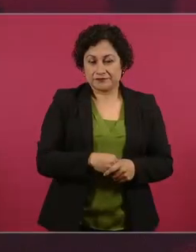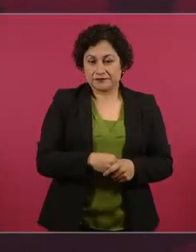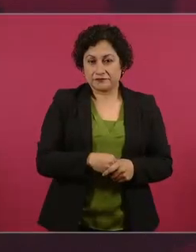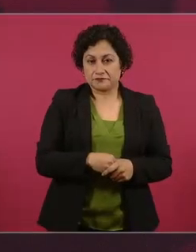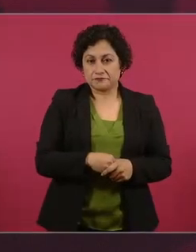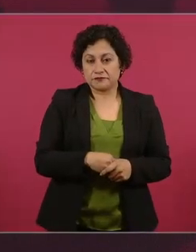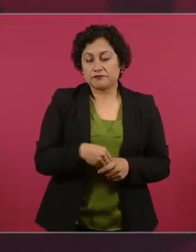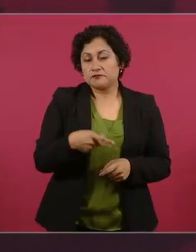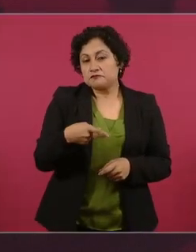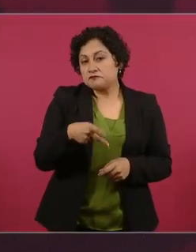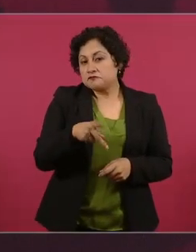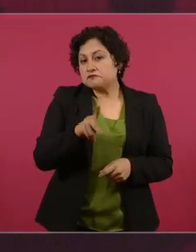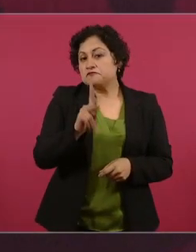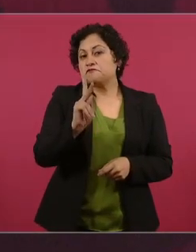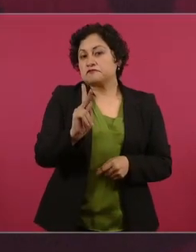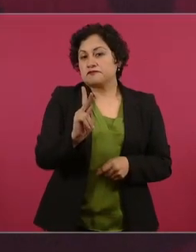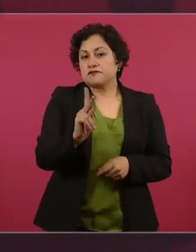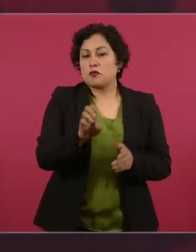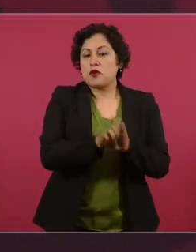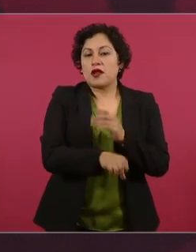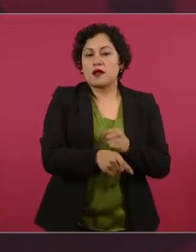pero como a los 10 días,